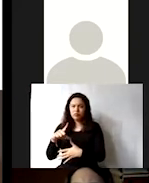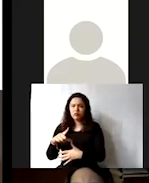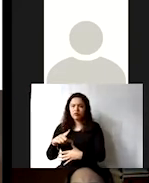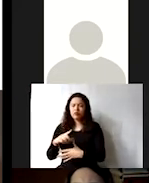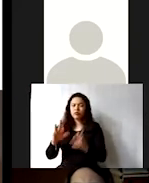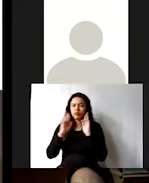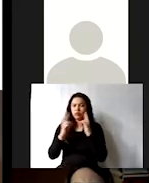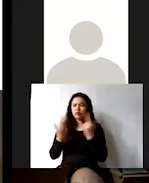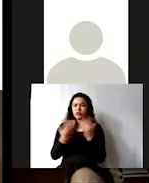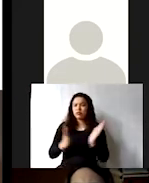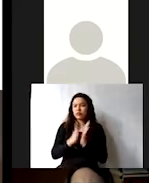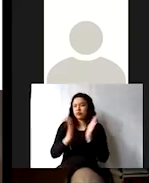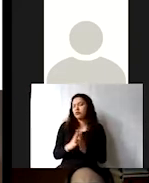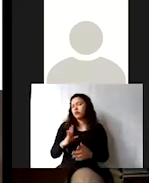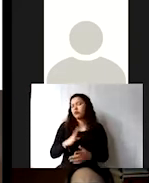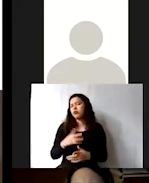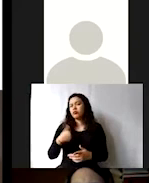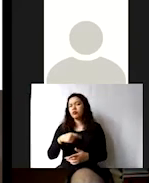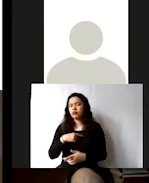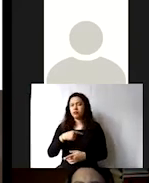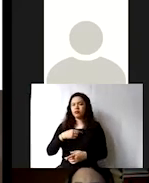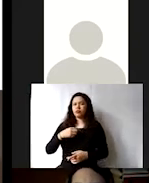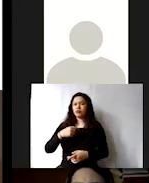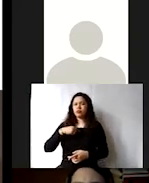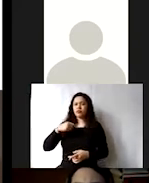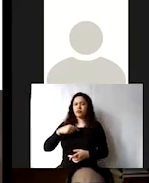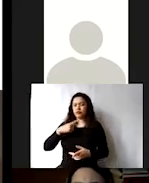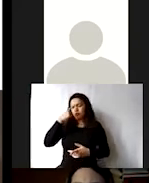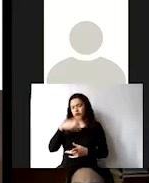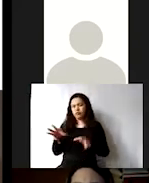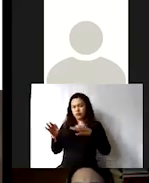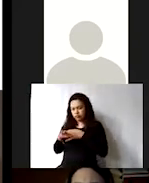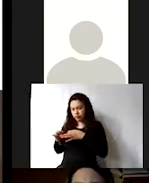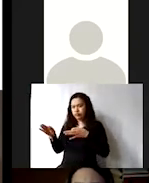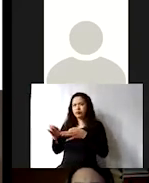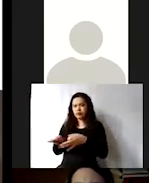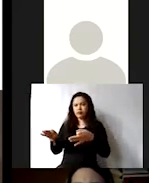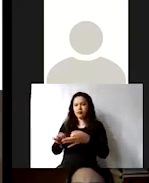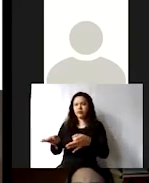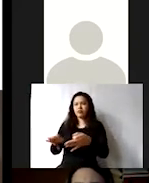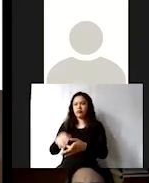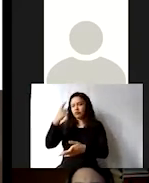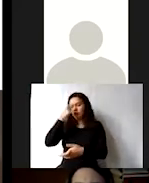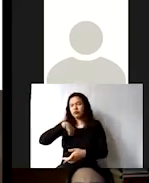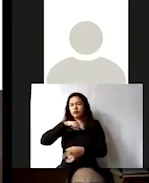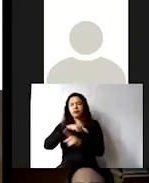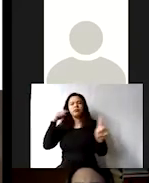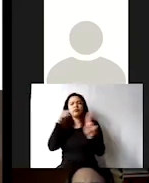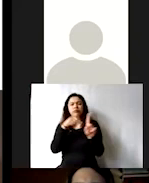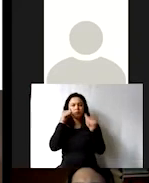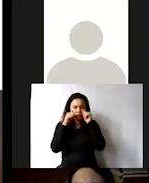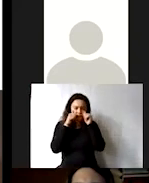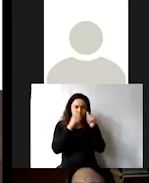estoy participando he insistido mucho en este aspecto de la importancia de enfocar nuestro quehacer